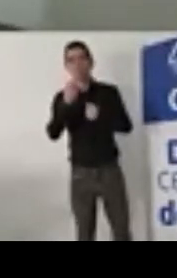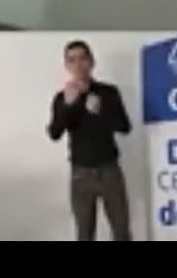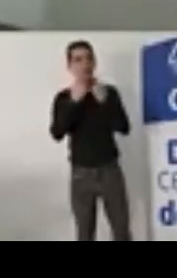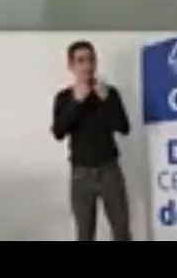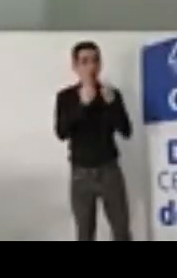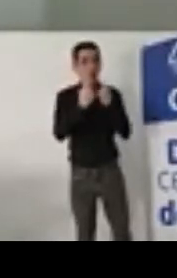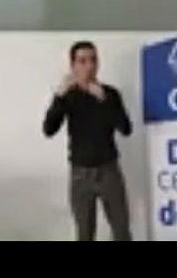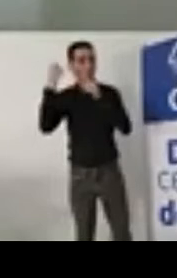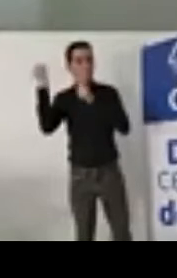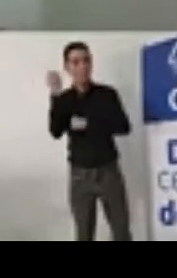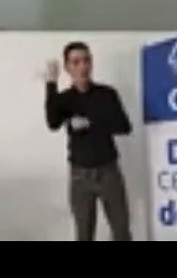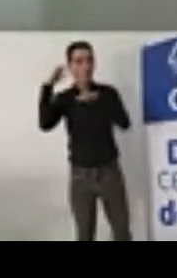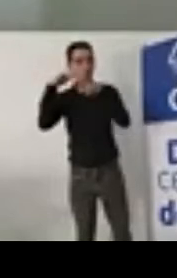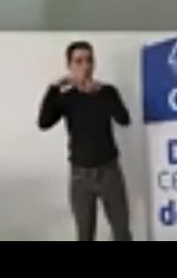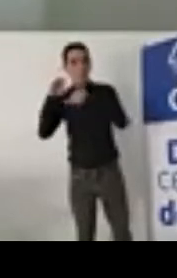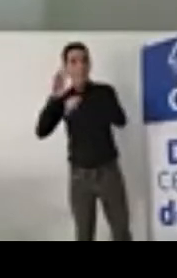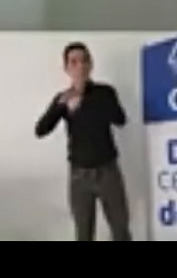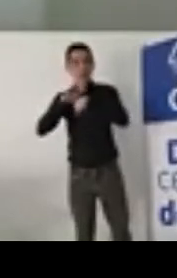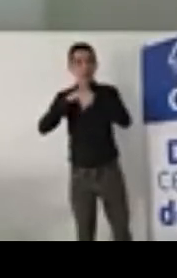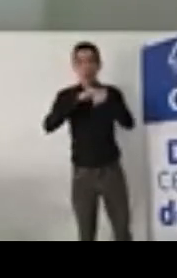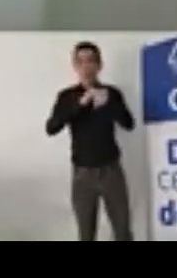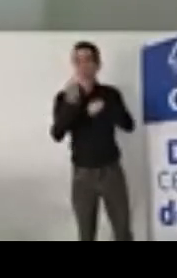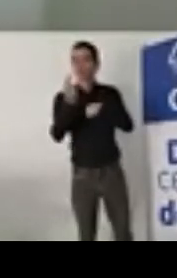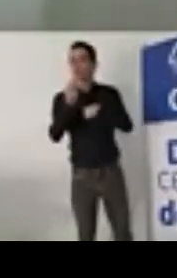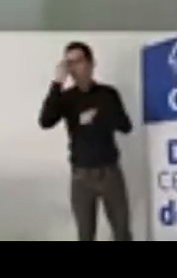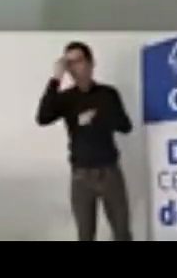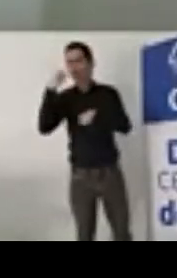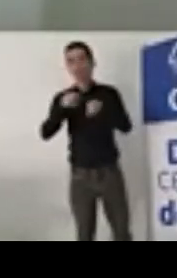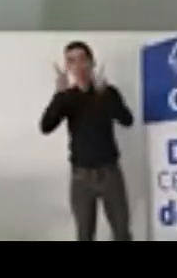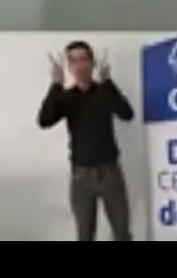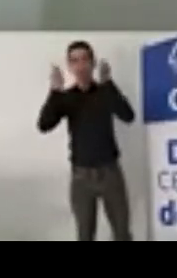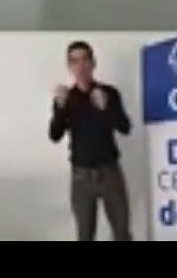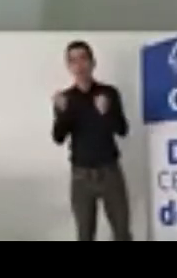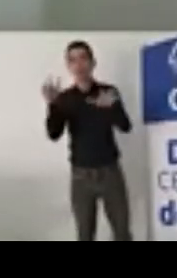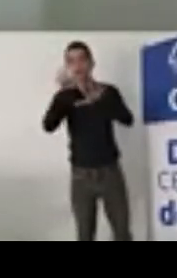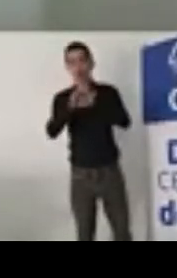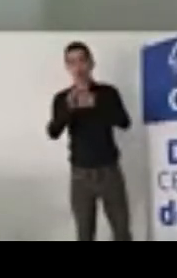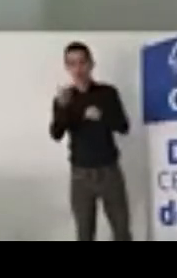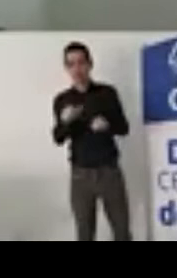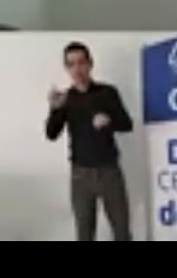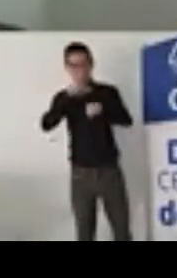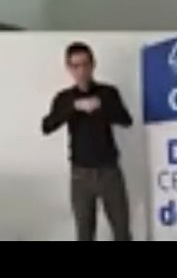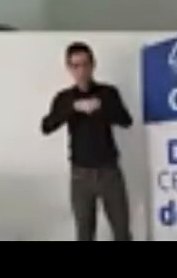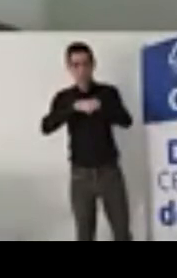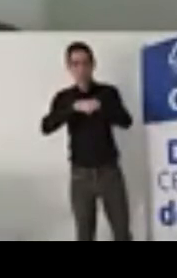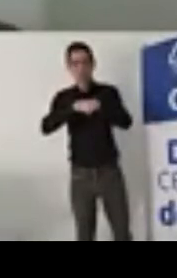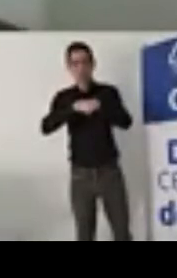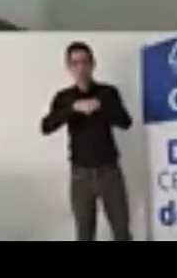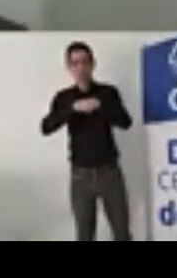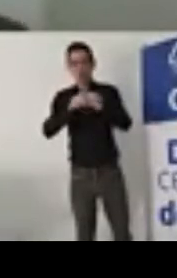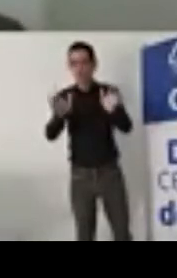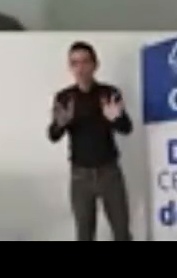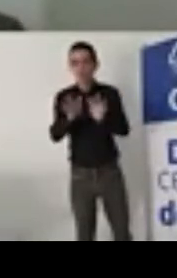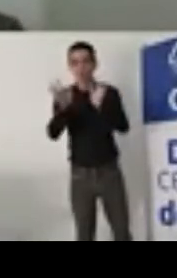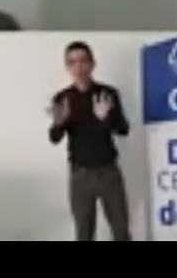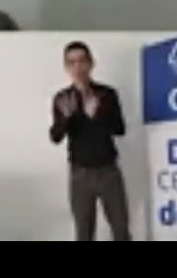tener elementos para saber cómo estamos en temas de inclusión social. Desde Juventudes GTO nos honra tener esta